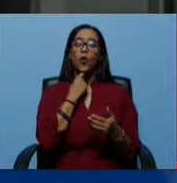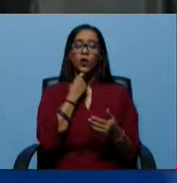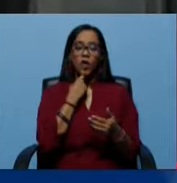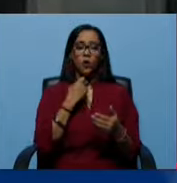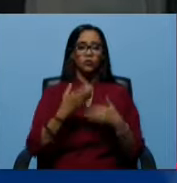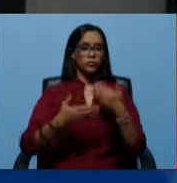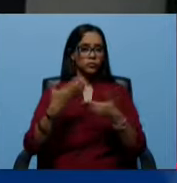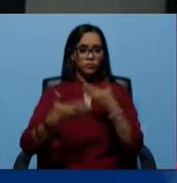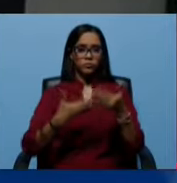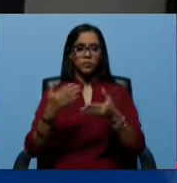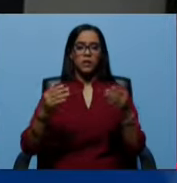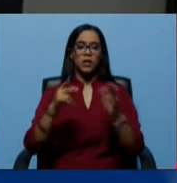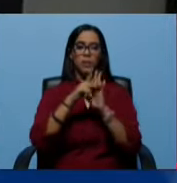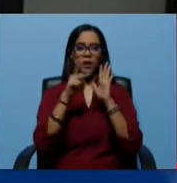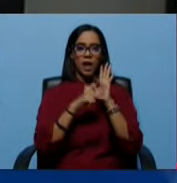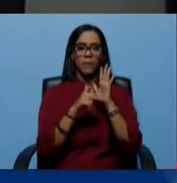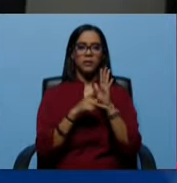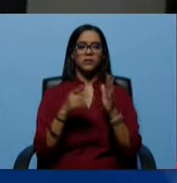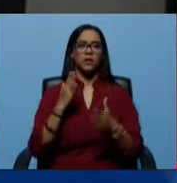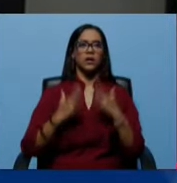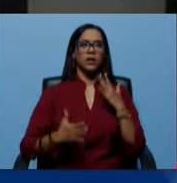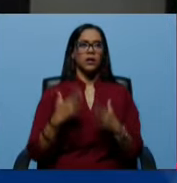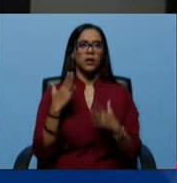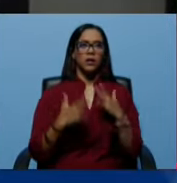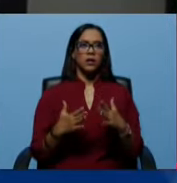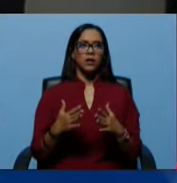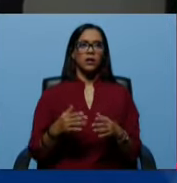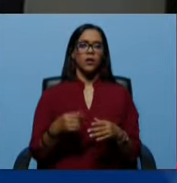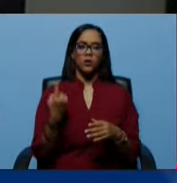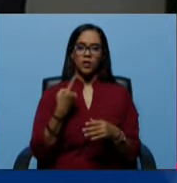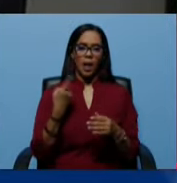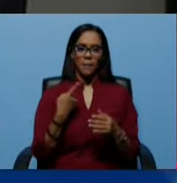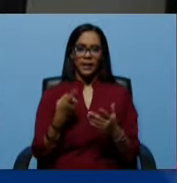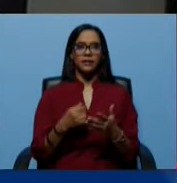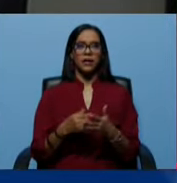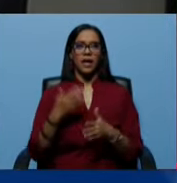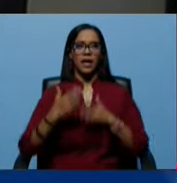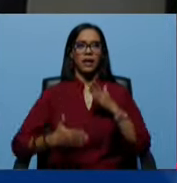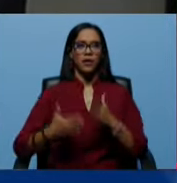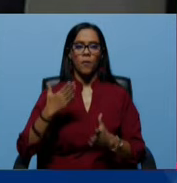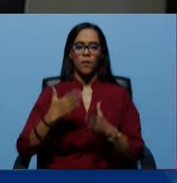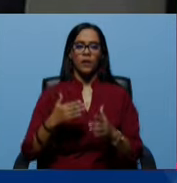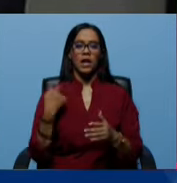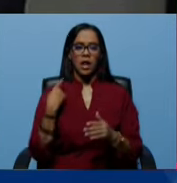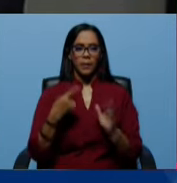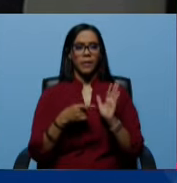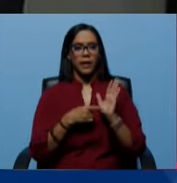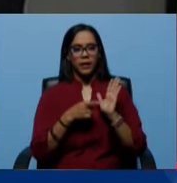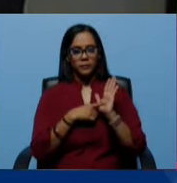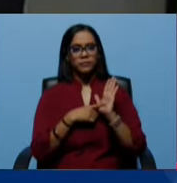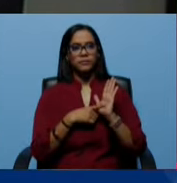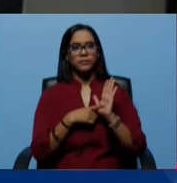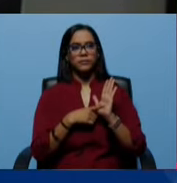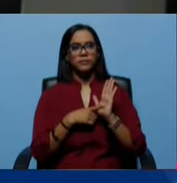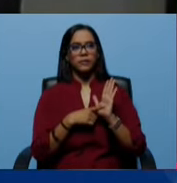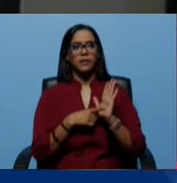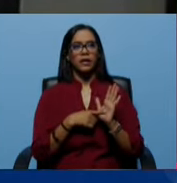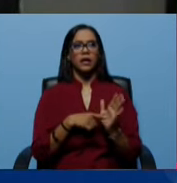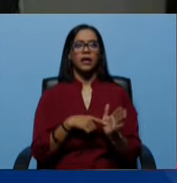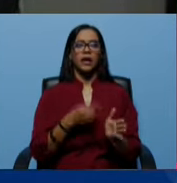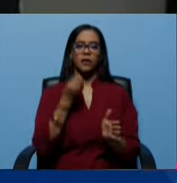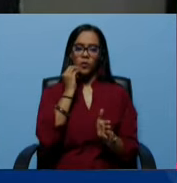de programación en robótica, pues no es nada más el diseño del robot, que es la primera etapa, sino que también nuestros chamos y chamas